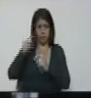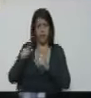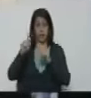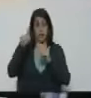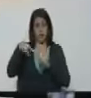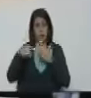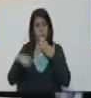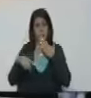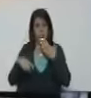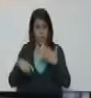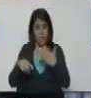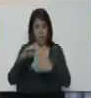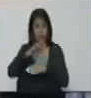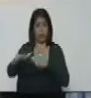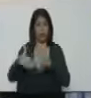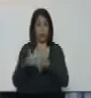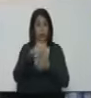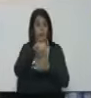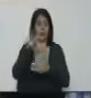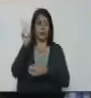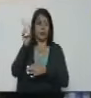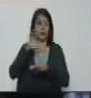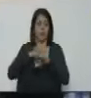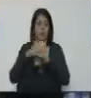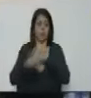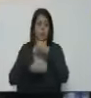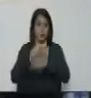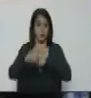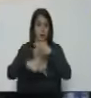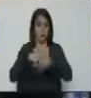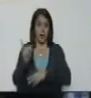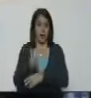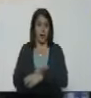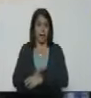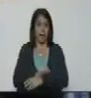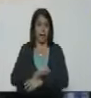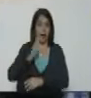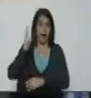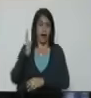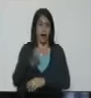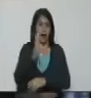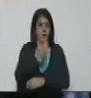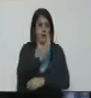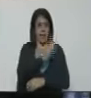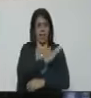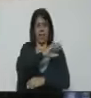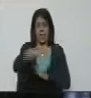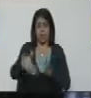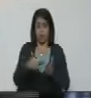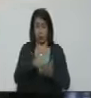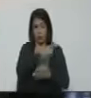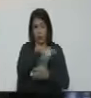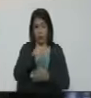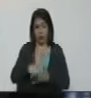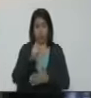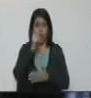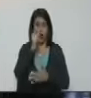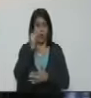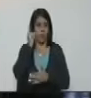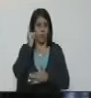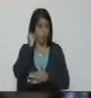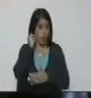pido, en nombre de todos los venezolanos, que se proceda de inmediato a castigar a todas aquellas venezolanas